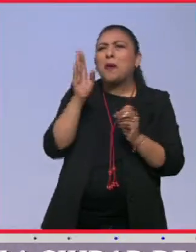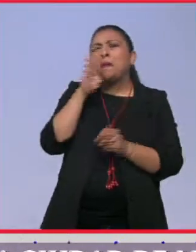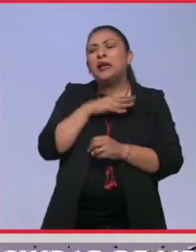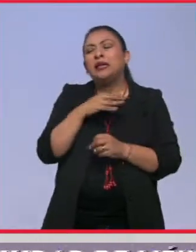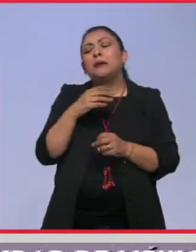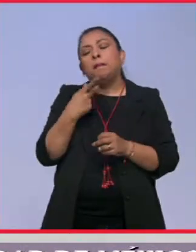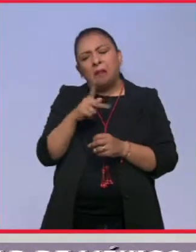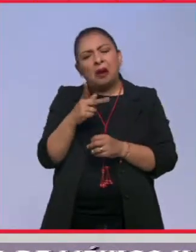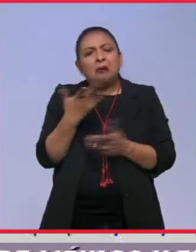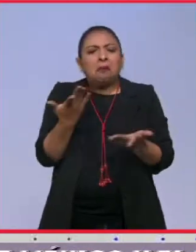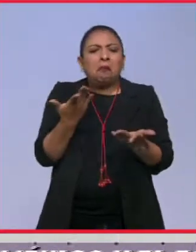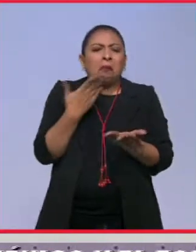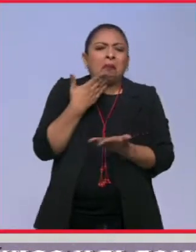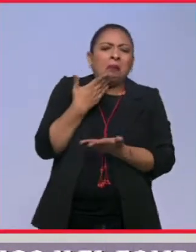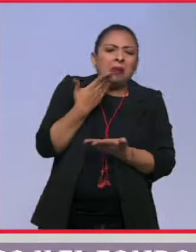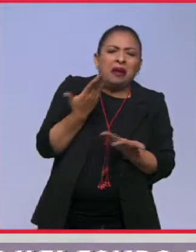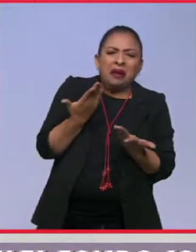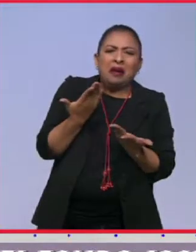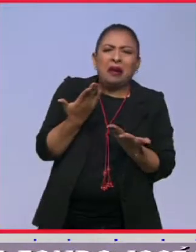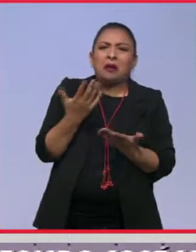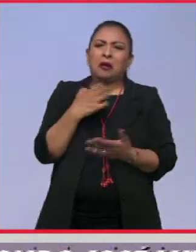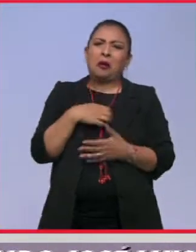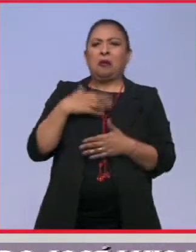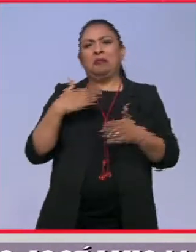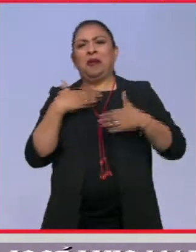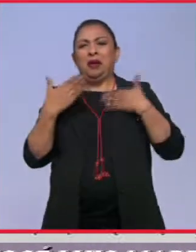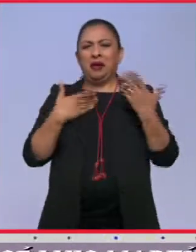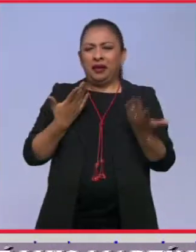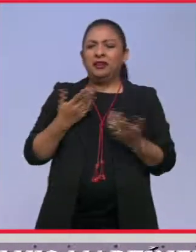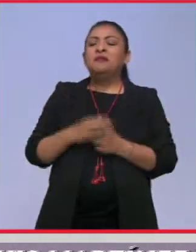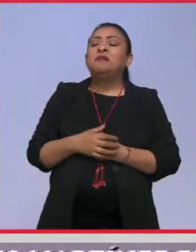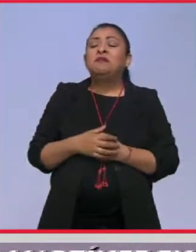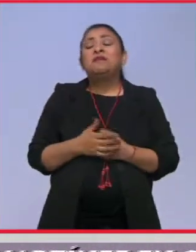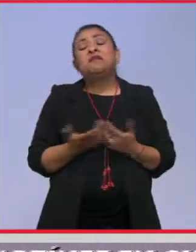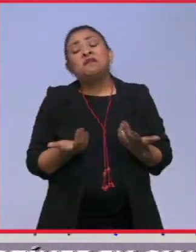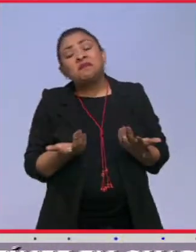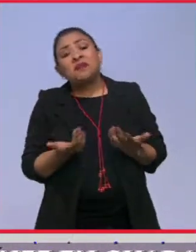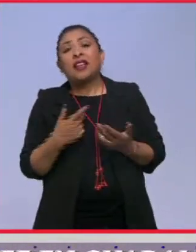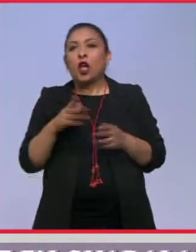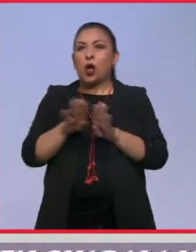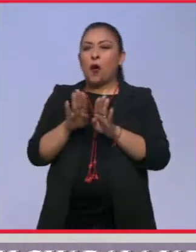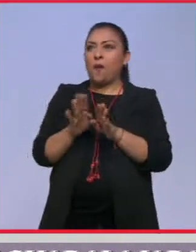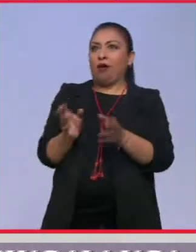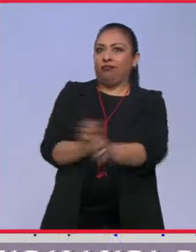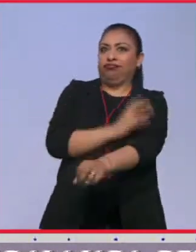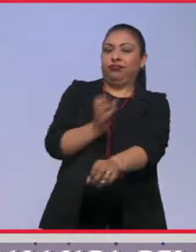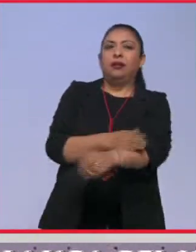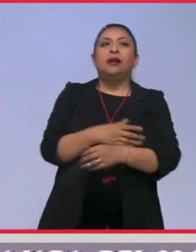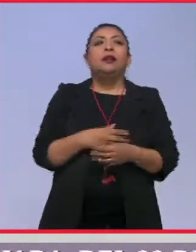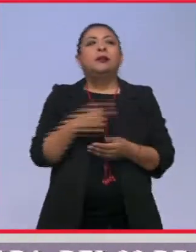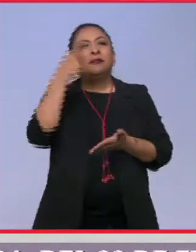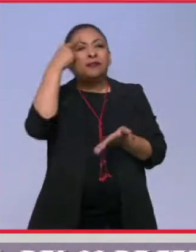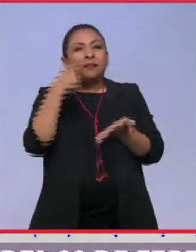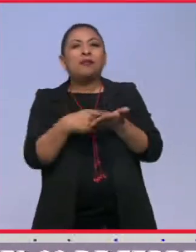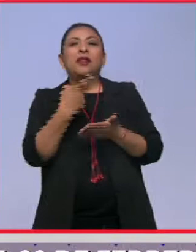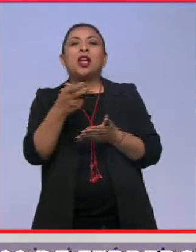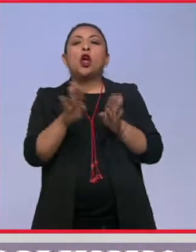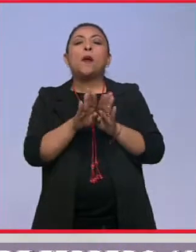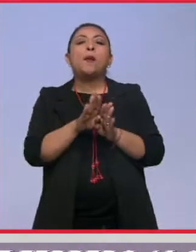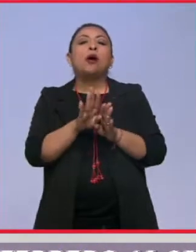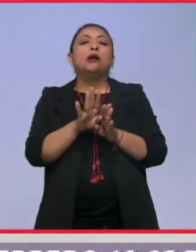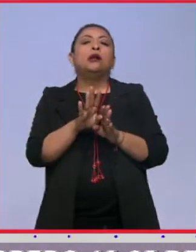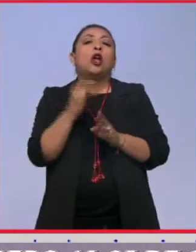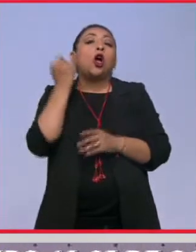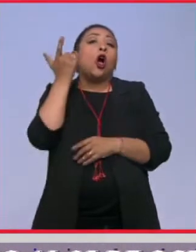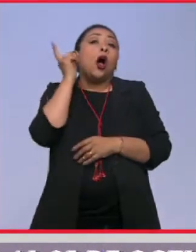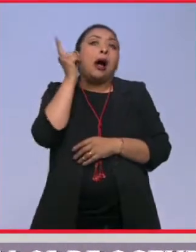valga la pena. pero divirtiéndonos. ¿No? Pero, ¿no? No, pues sí, yo creo que nos acuda, que nos... son de esos que son ideales para